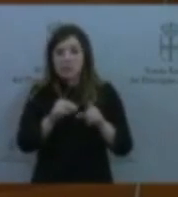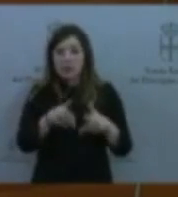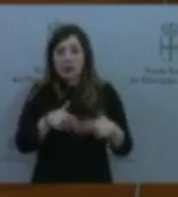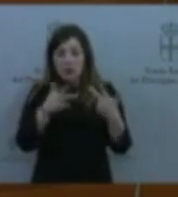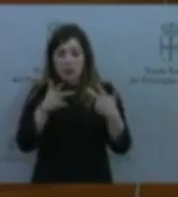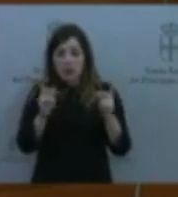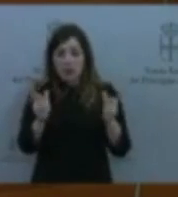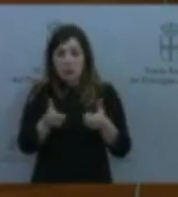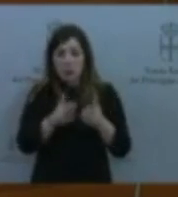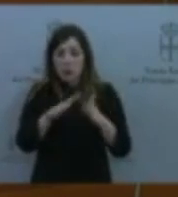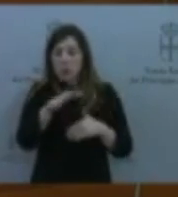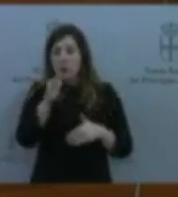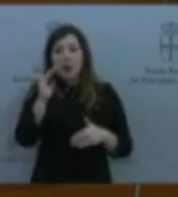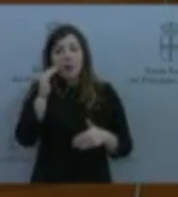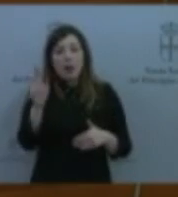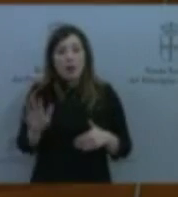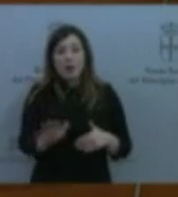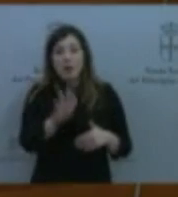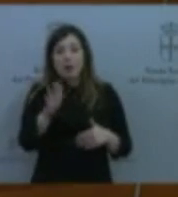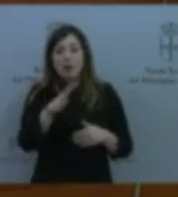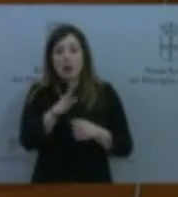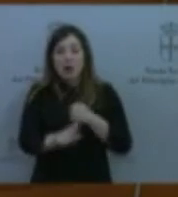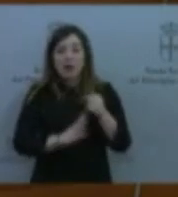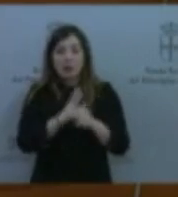la legislatura de Madrid y ya no queda nada más que